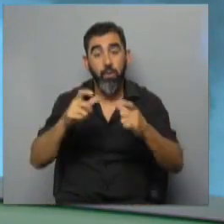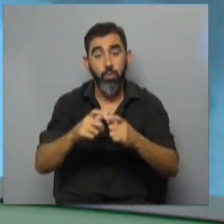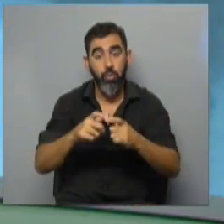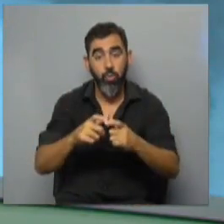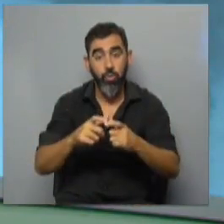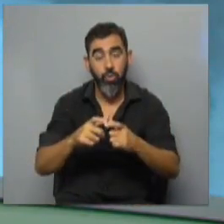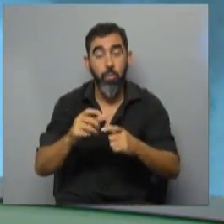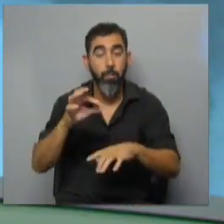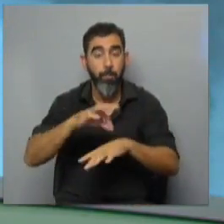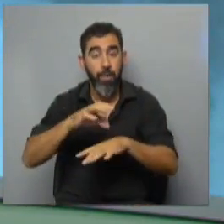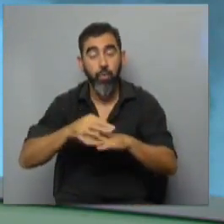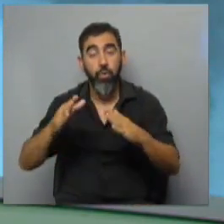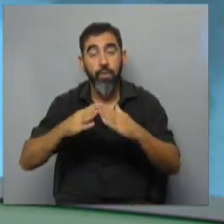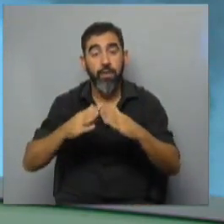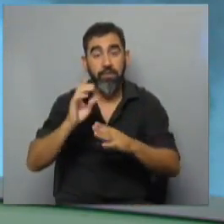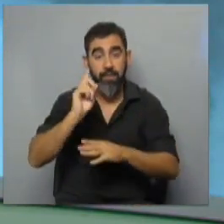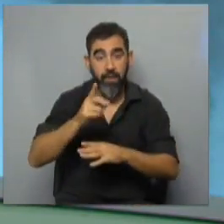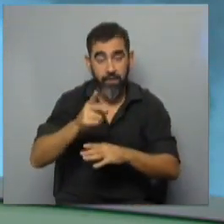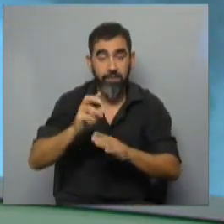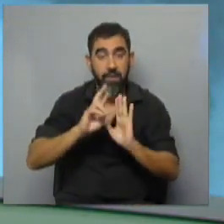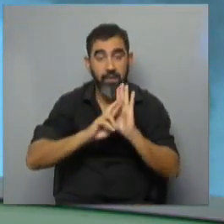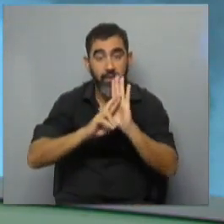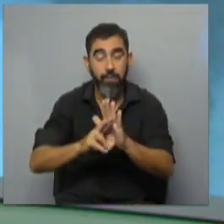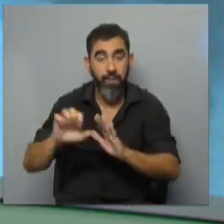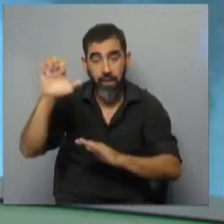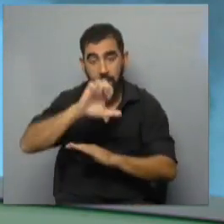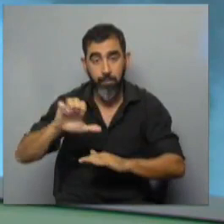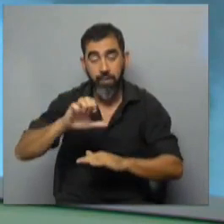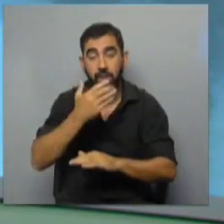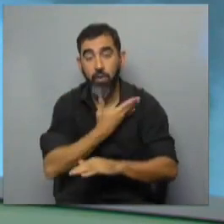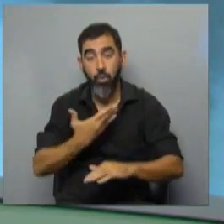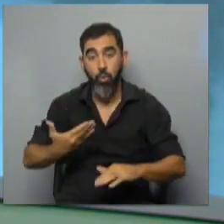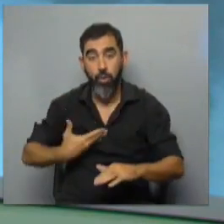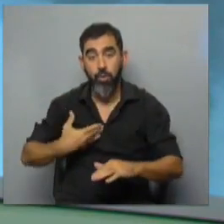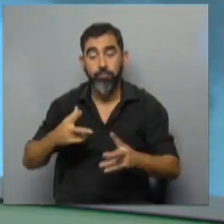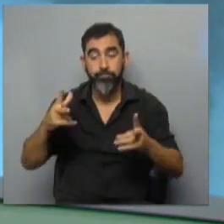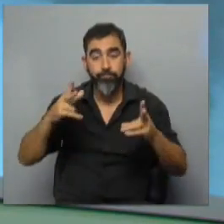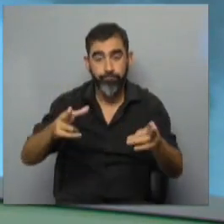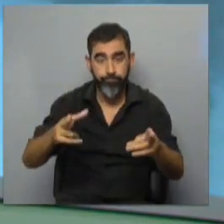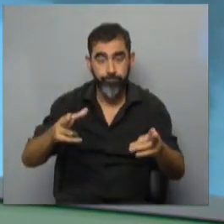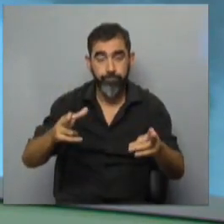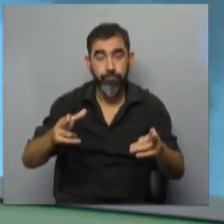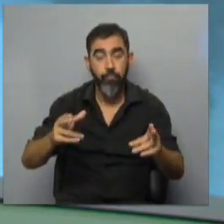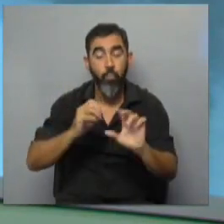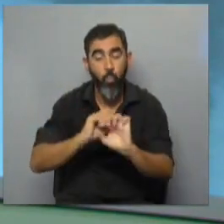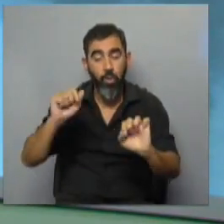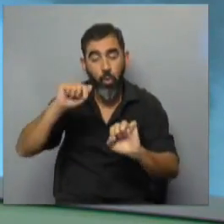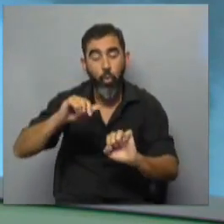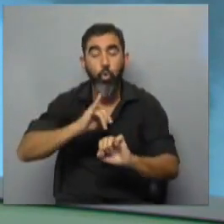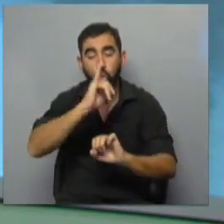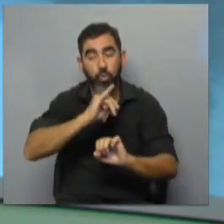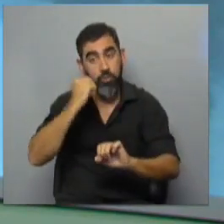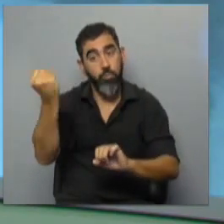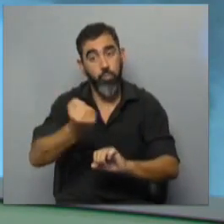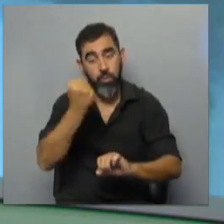las y los médicos de casa de galicia representantes de las empresas y gobierno pasó un cuarto intermedio y se estima que hoy habrá novedades